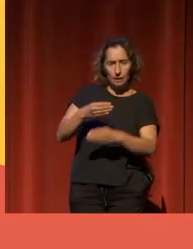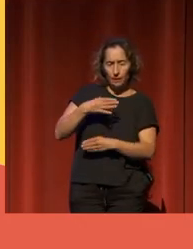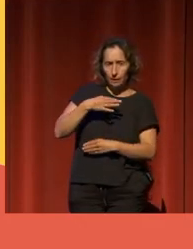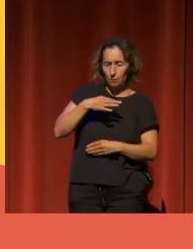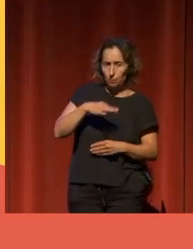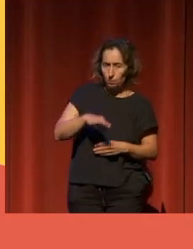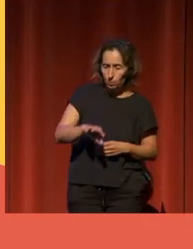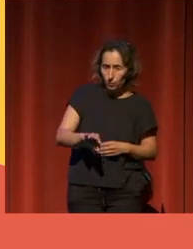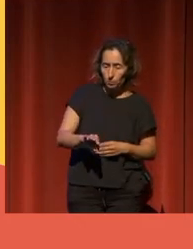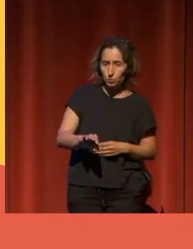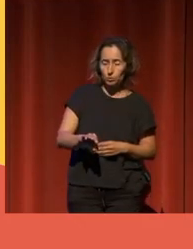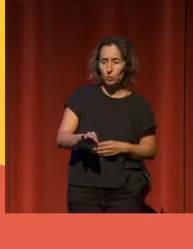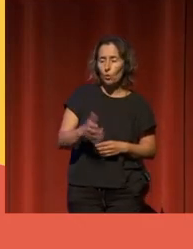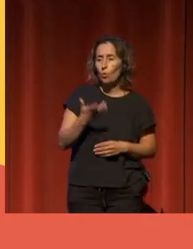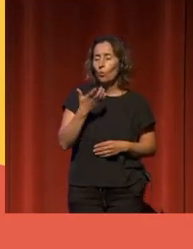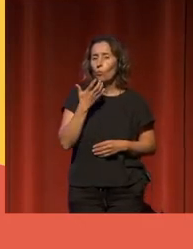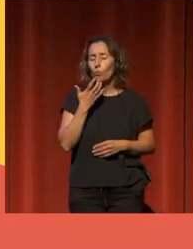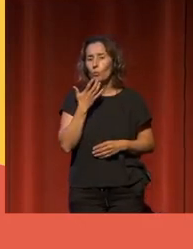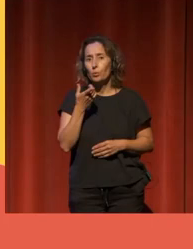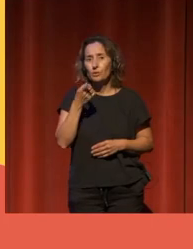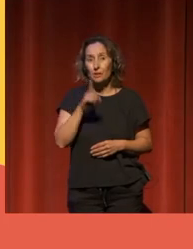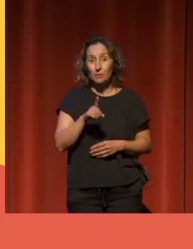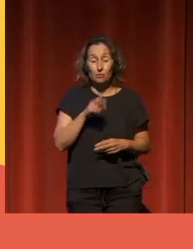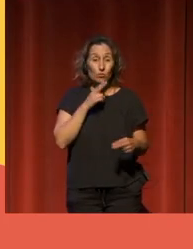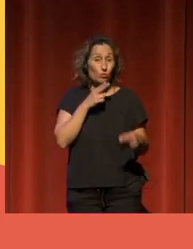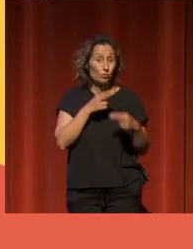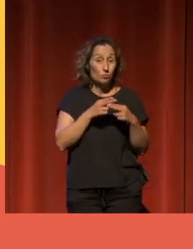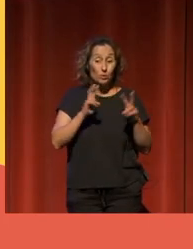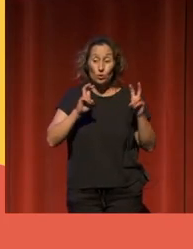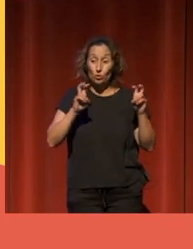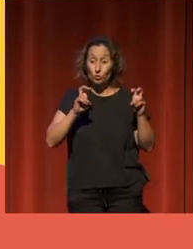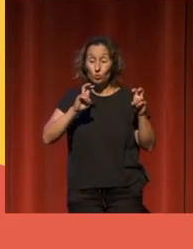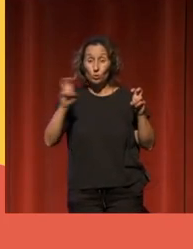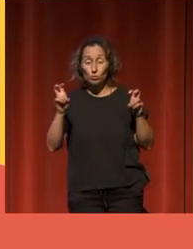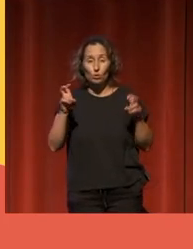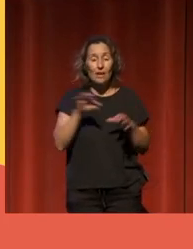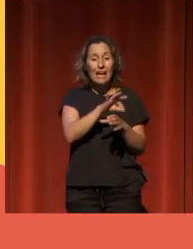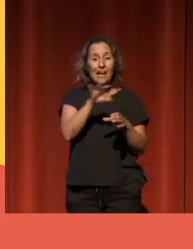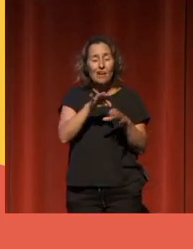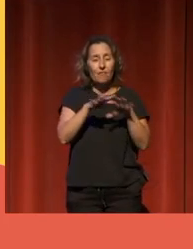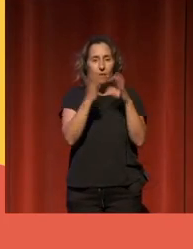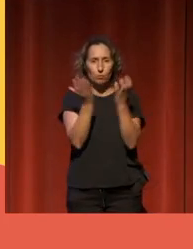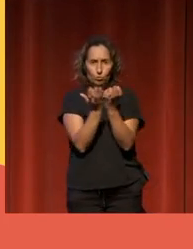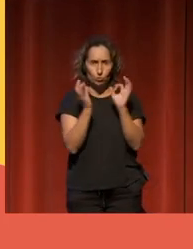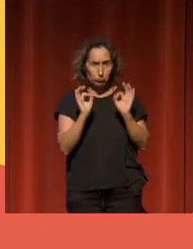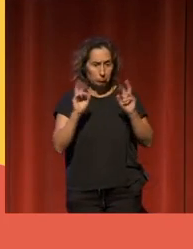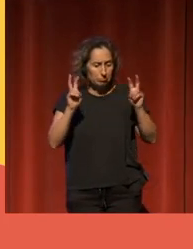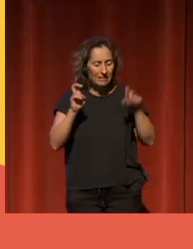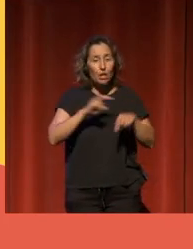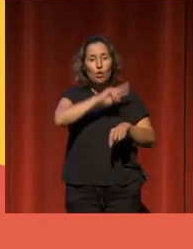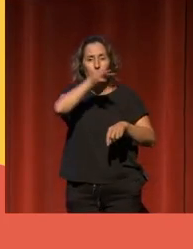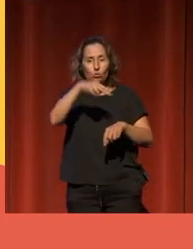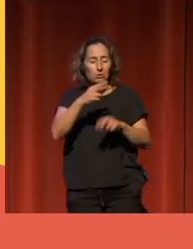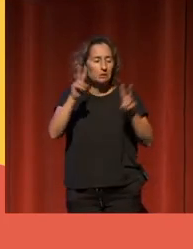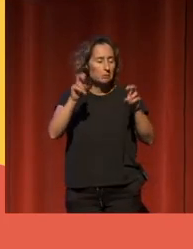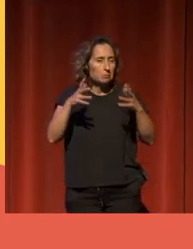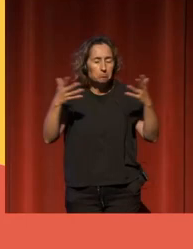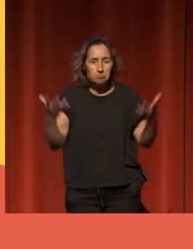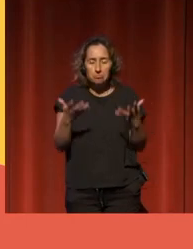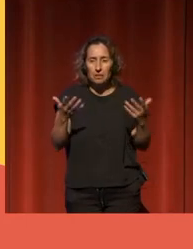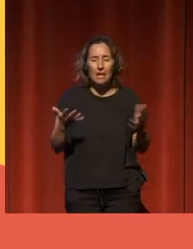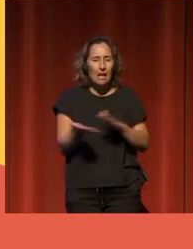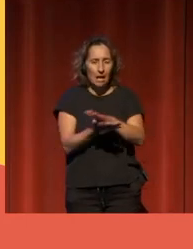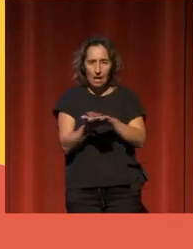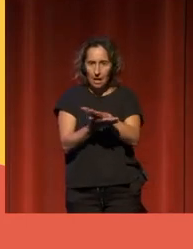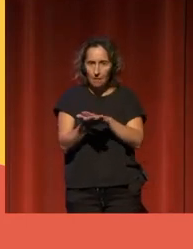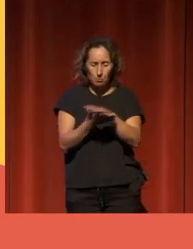y también por ejemplo el café del mundo tenemos dos horas en donde hablamos de algún tema podemos abordar tres o